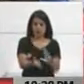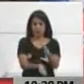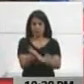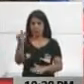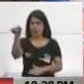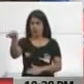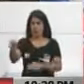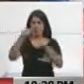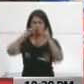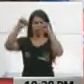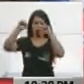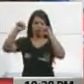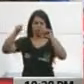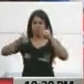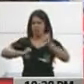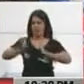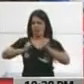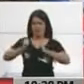lo que quiera.